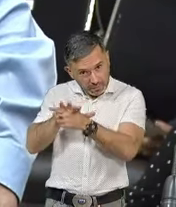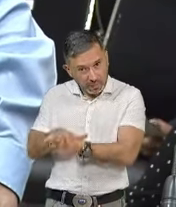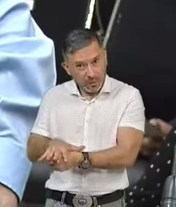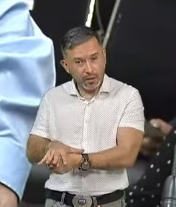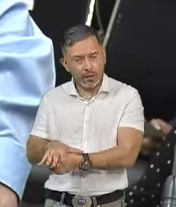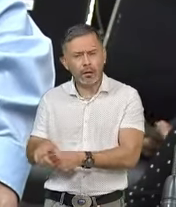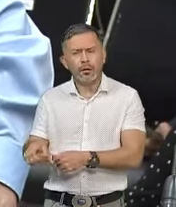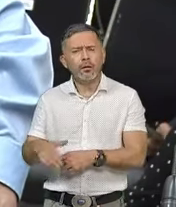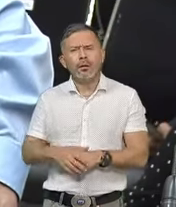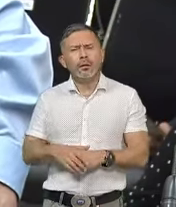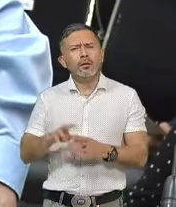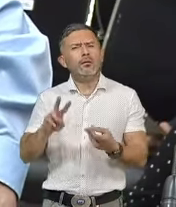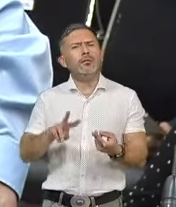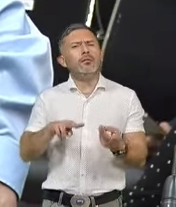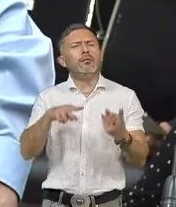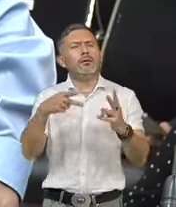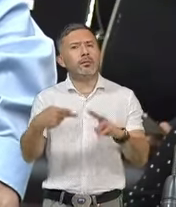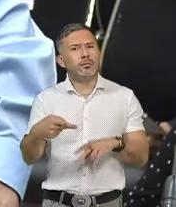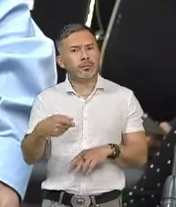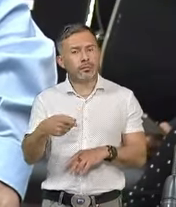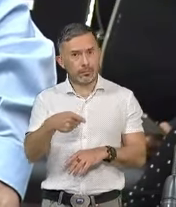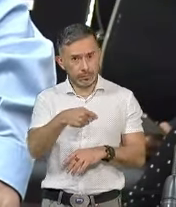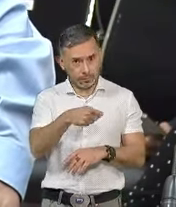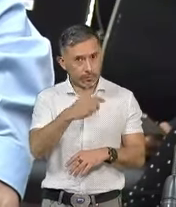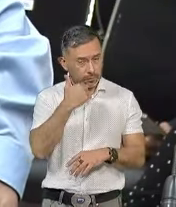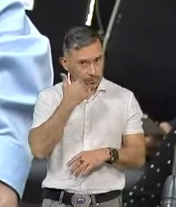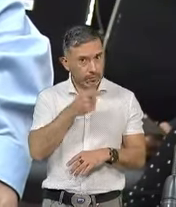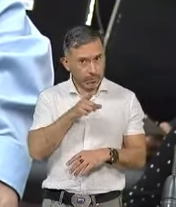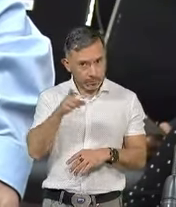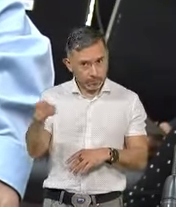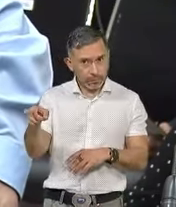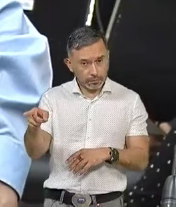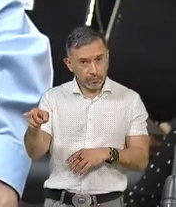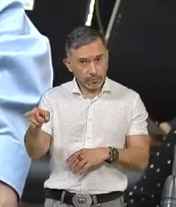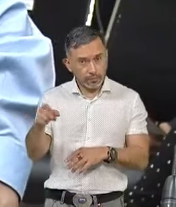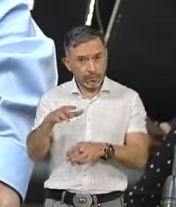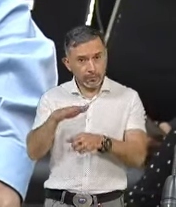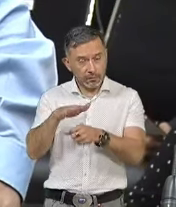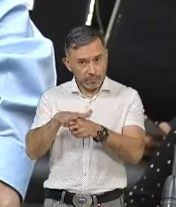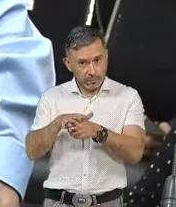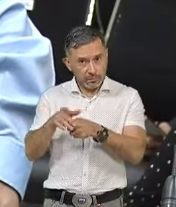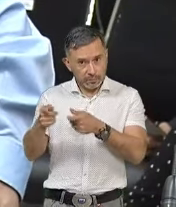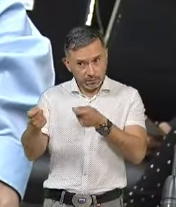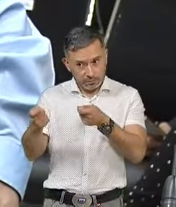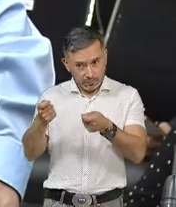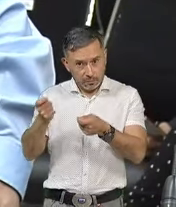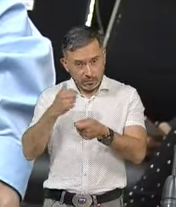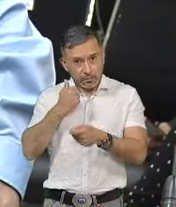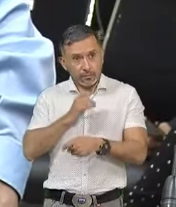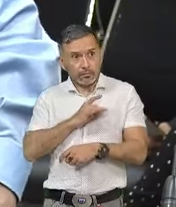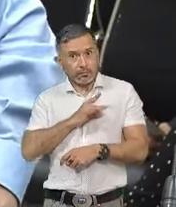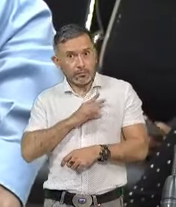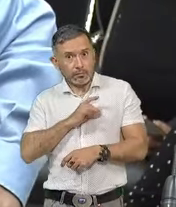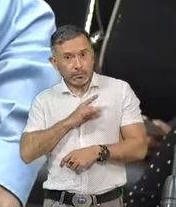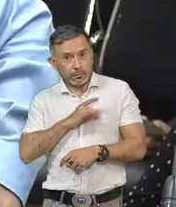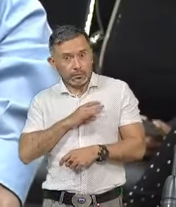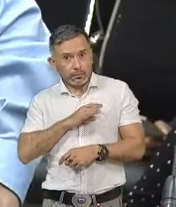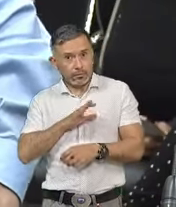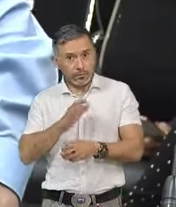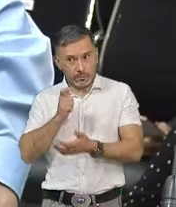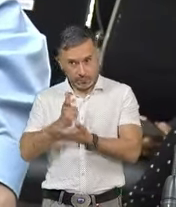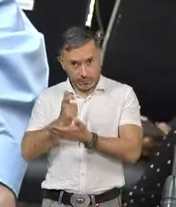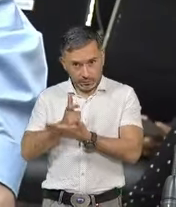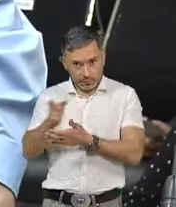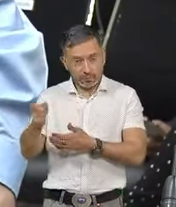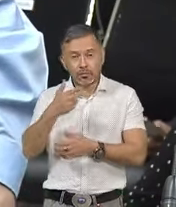revés quieren llevar intimidado a uno de los moderadores quieren tener a Manuel